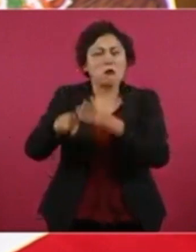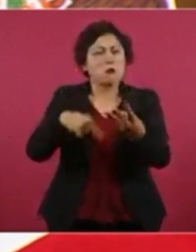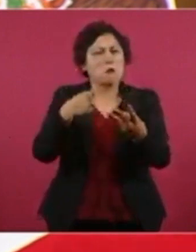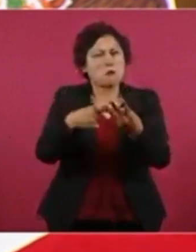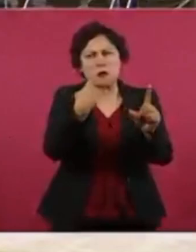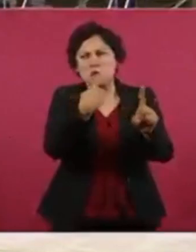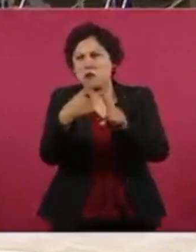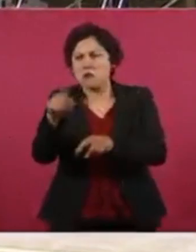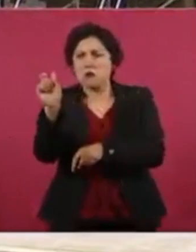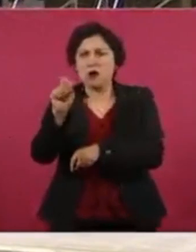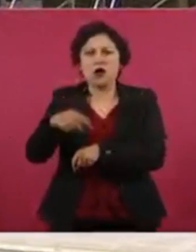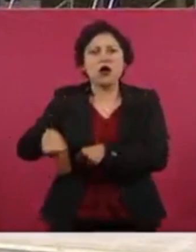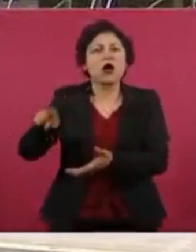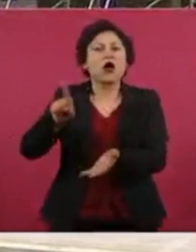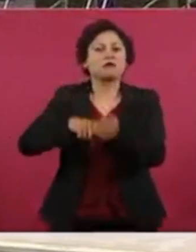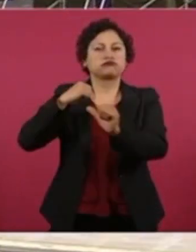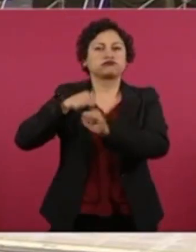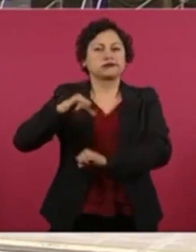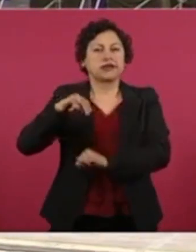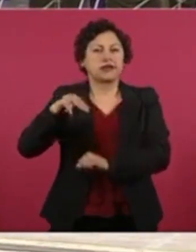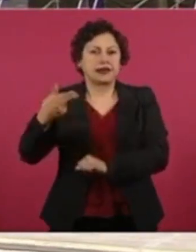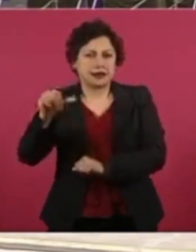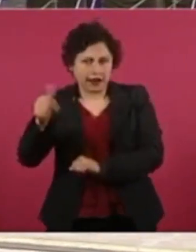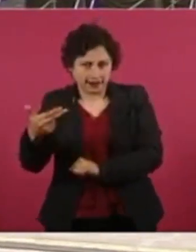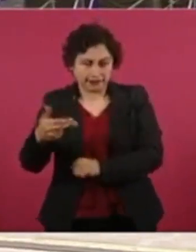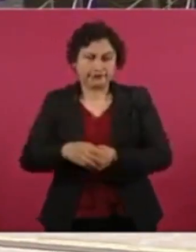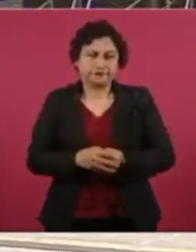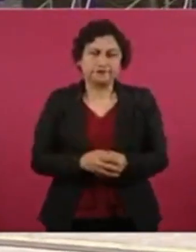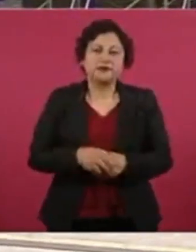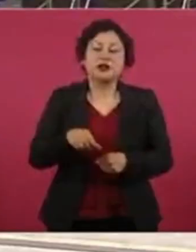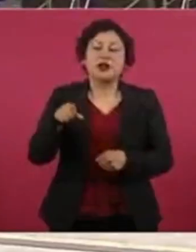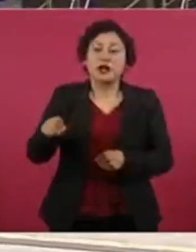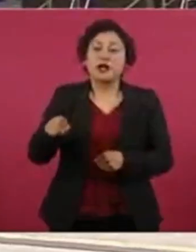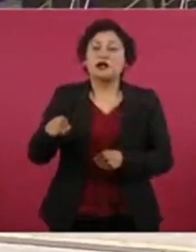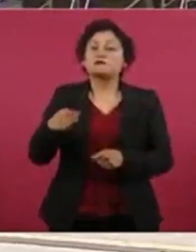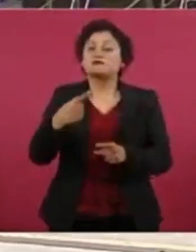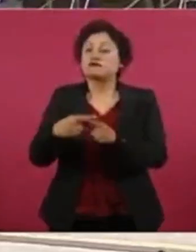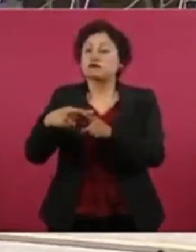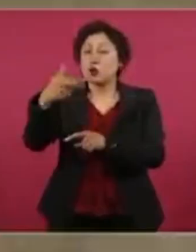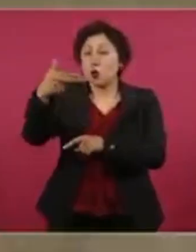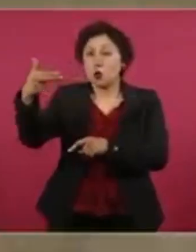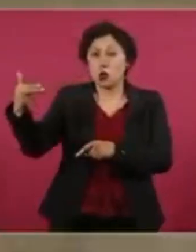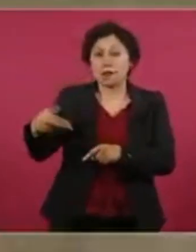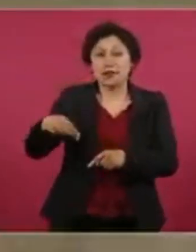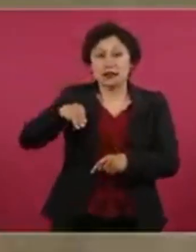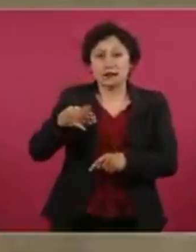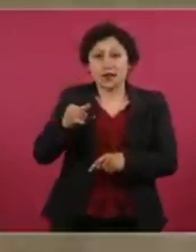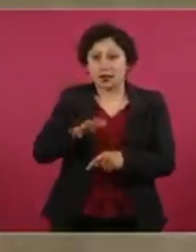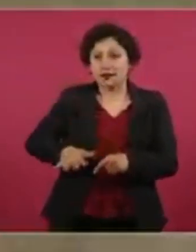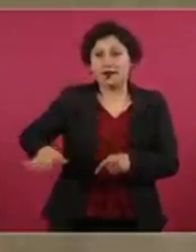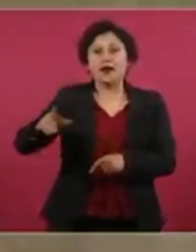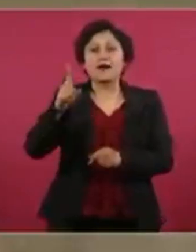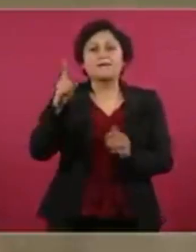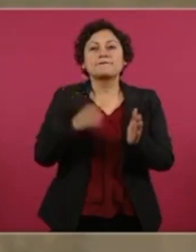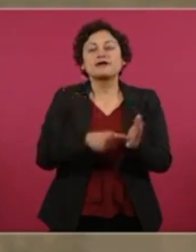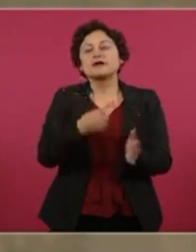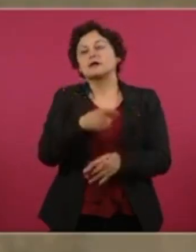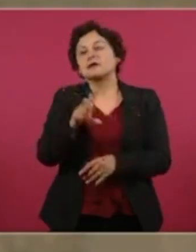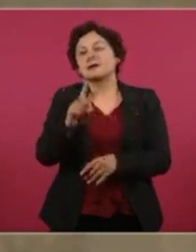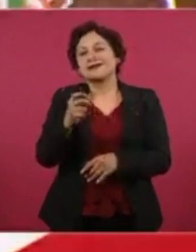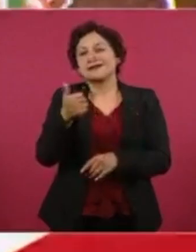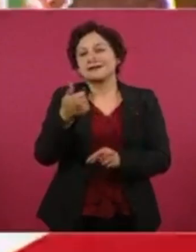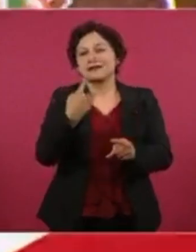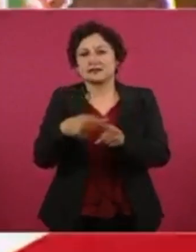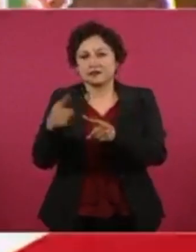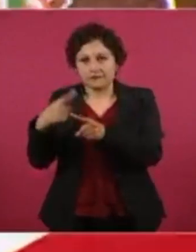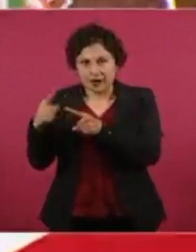Están por terminarse 6 hoteles en la zona maya con 1.136 habitaciones. También